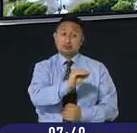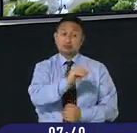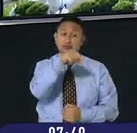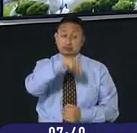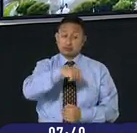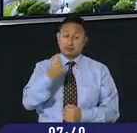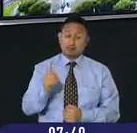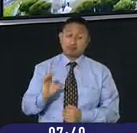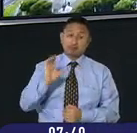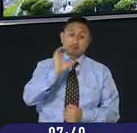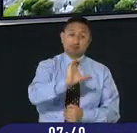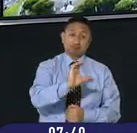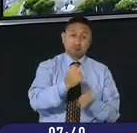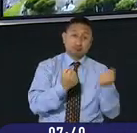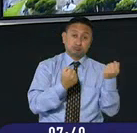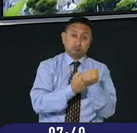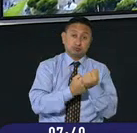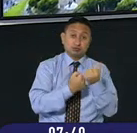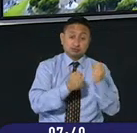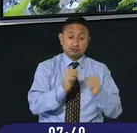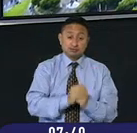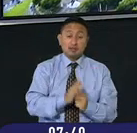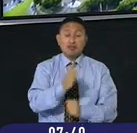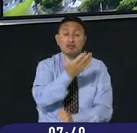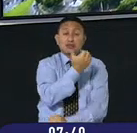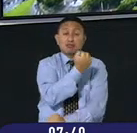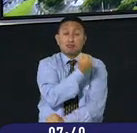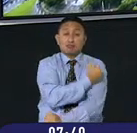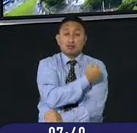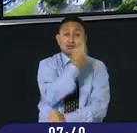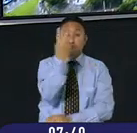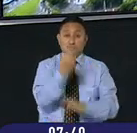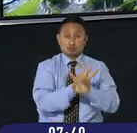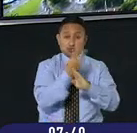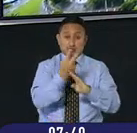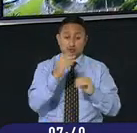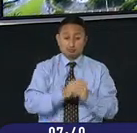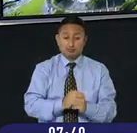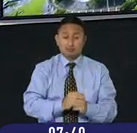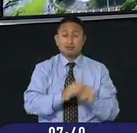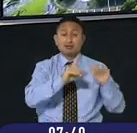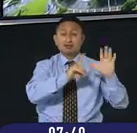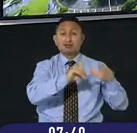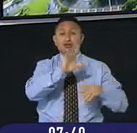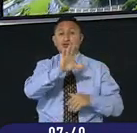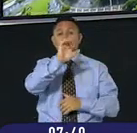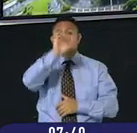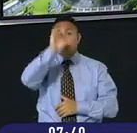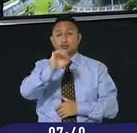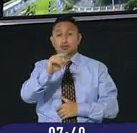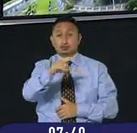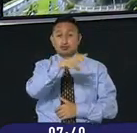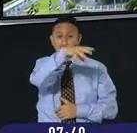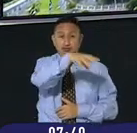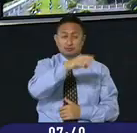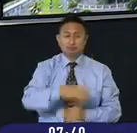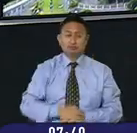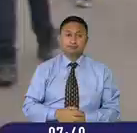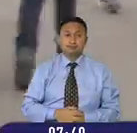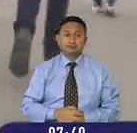inversión y dio a conocer que el porcentaje de vacunación con dos dosis es del 65% en esta provincia.